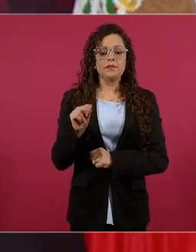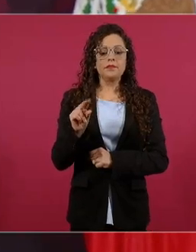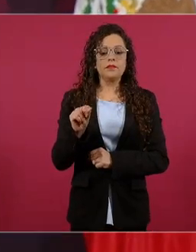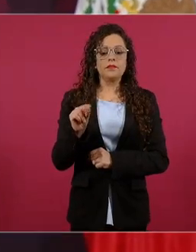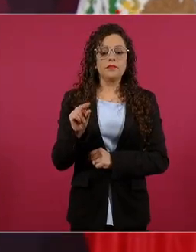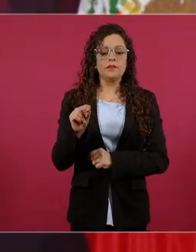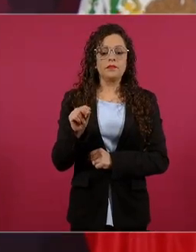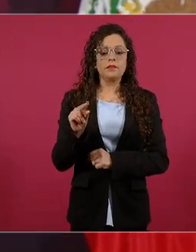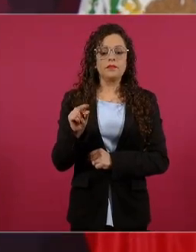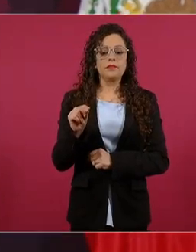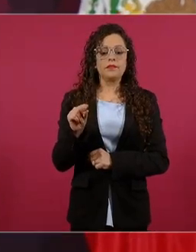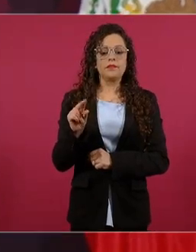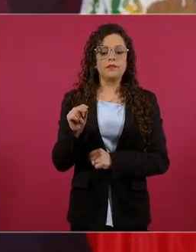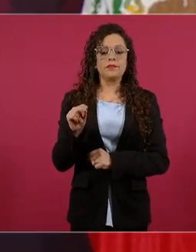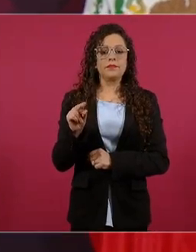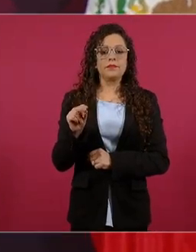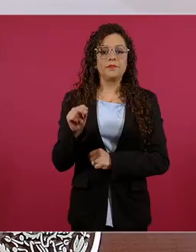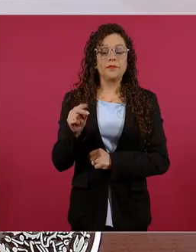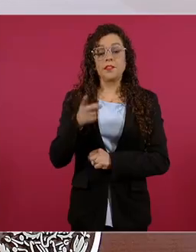pretexto,